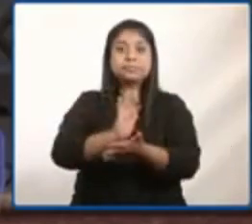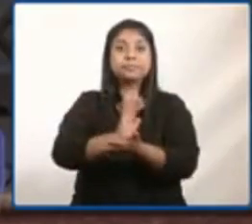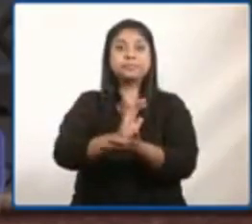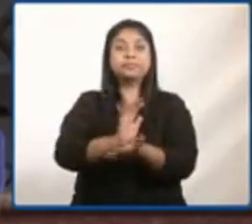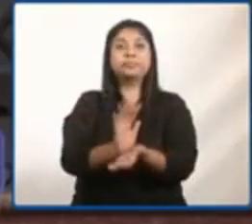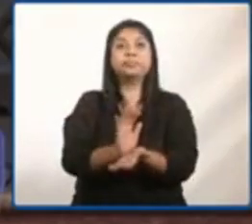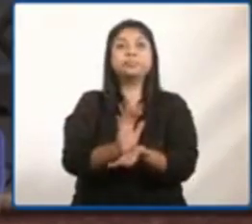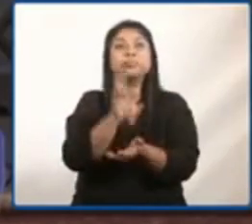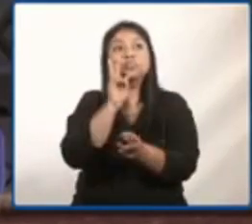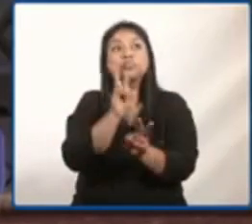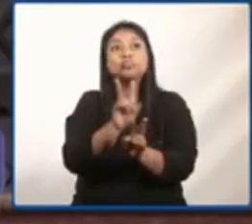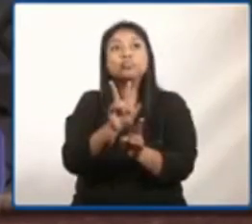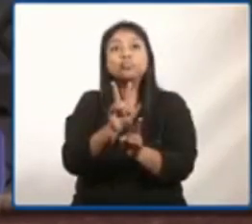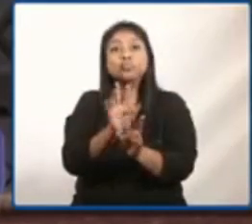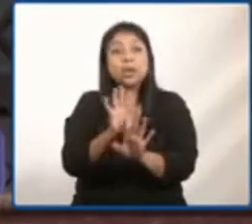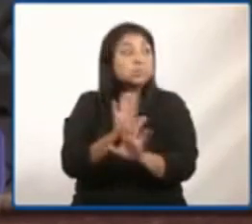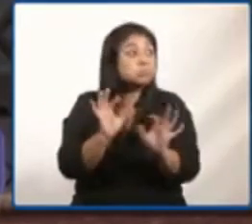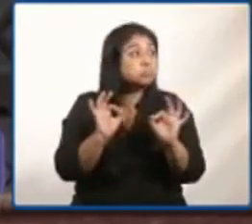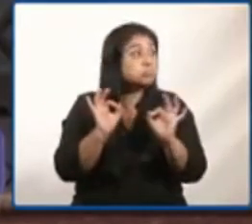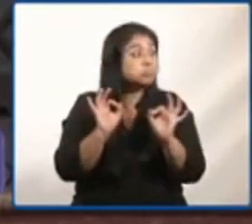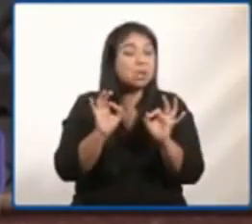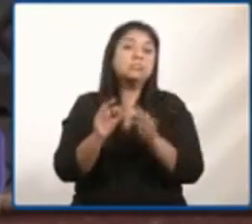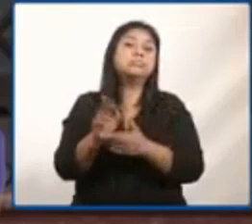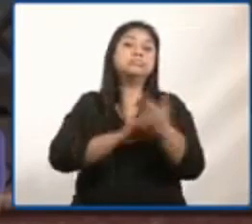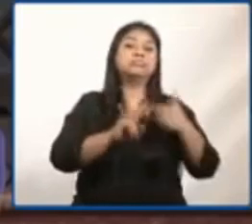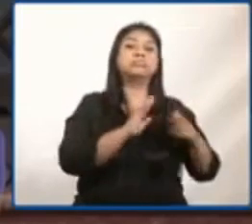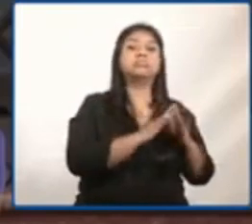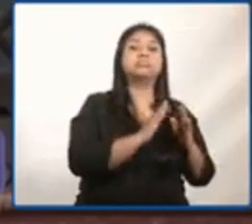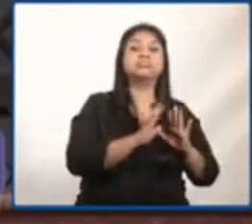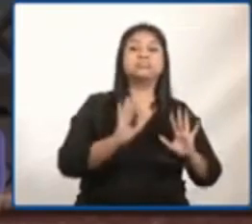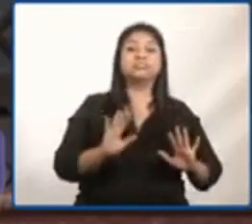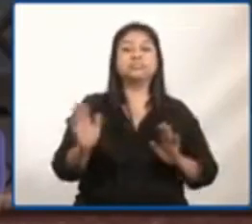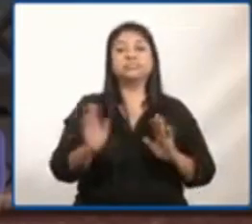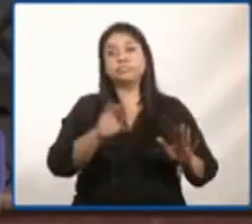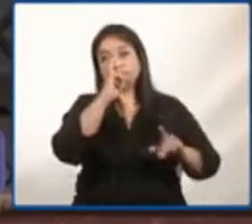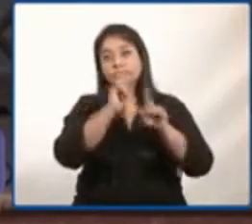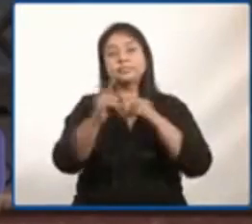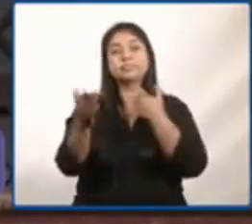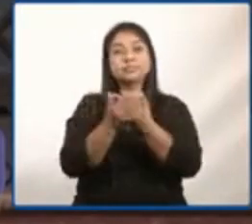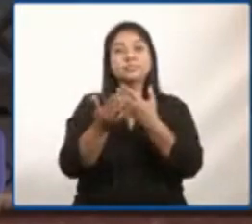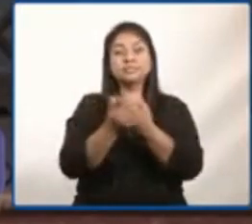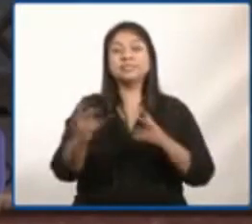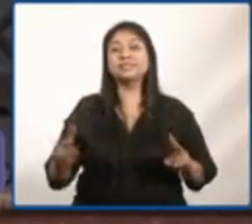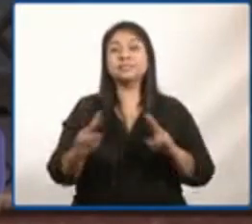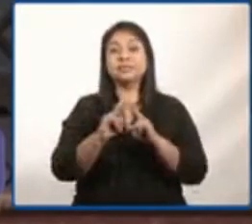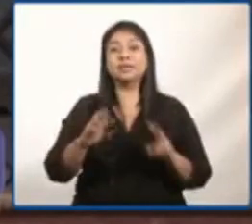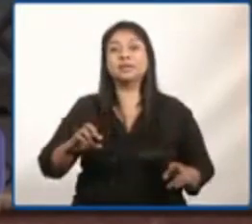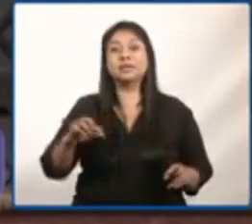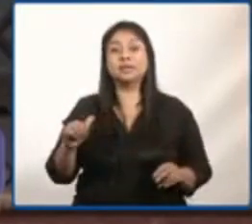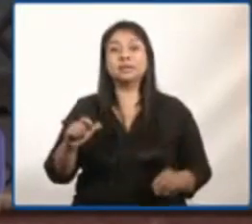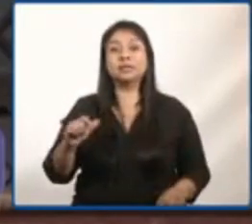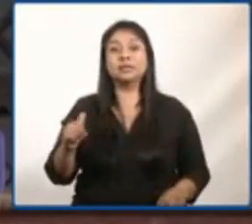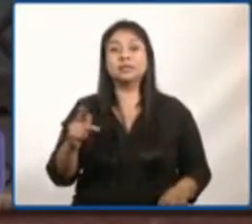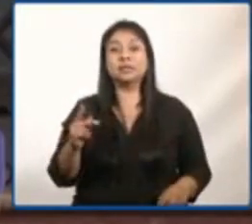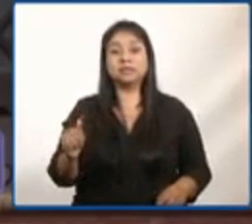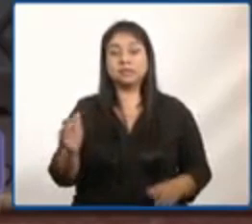preferían regresar a sus viviendas, pero sí hay un acercamiento que se tiene en el caso del volcán de Pacaya. Así como lo tenemos en Pacaya, se